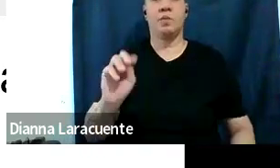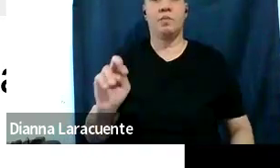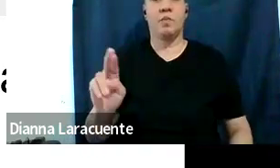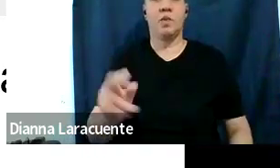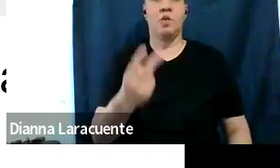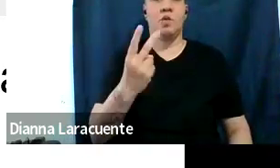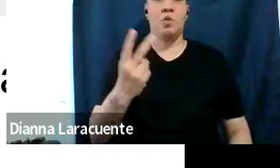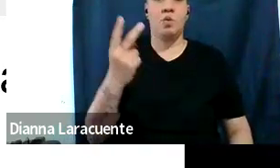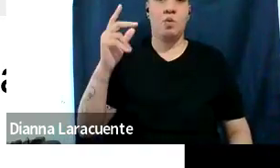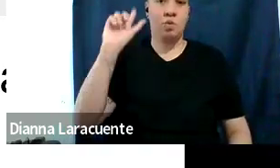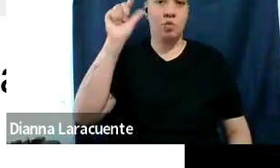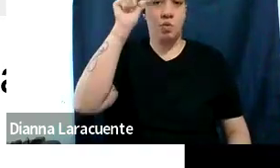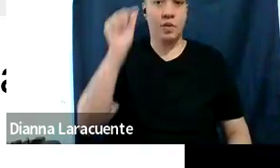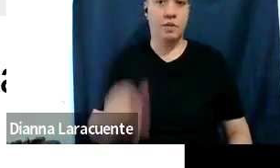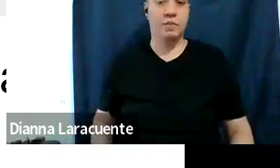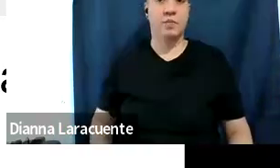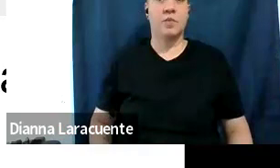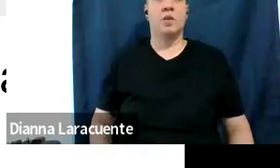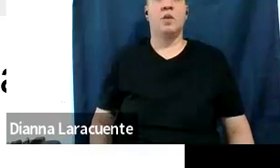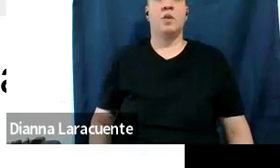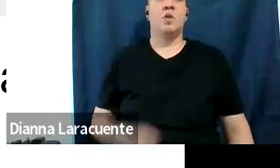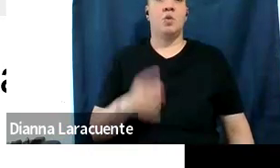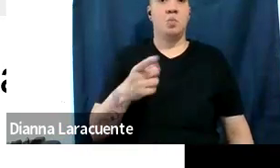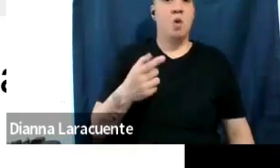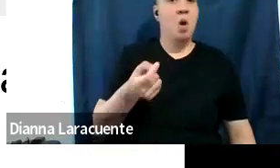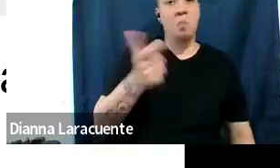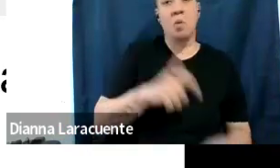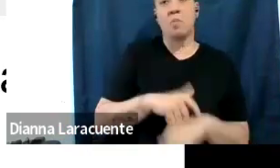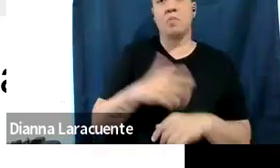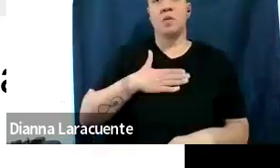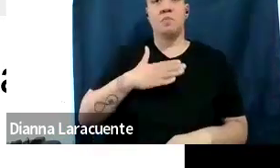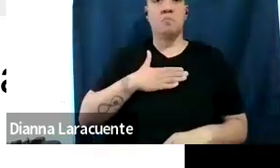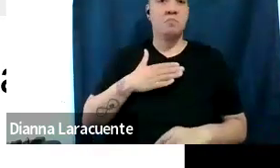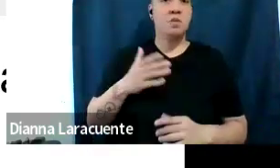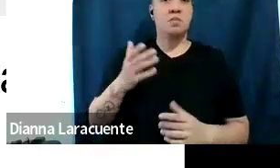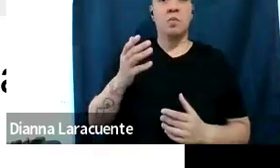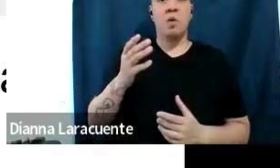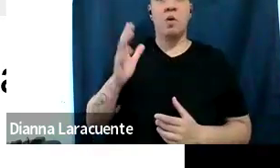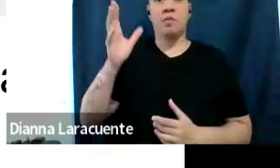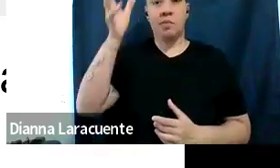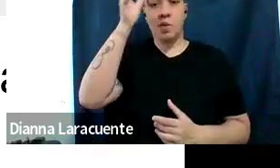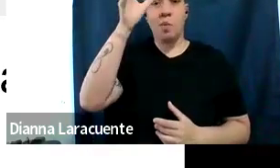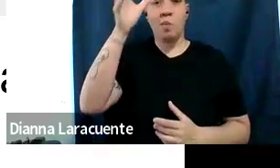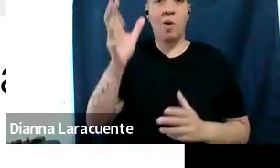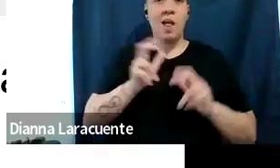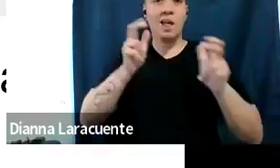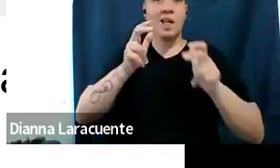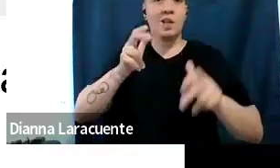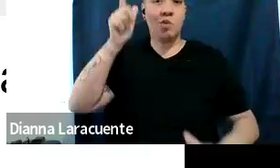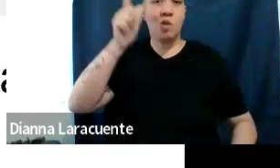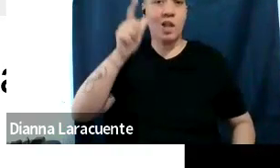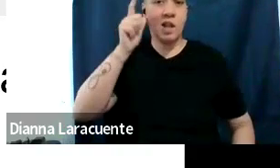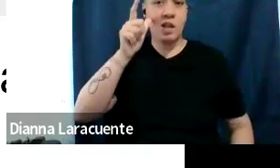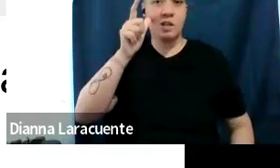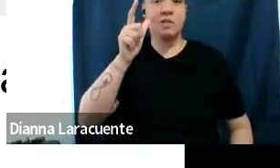imperios. Tú puedes ser valor un momentito. Mi propio tatarabuelo estuvo en la cárcel por el grito del Are y en la polémica